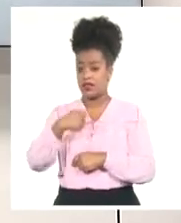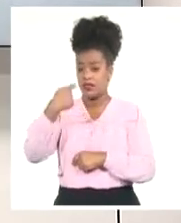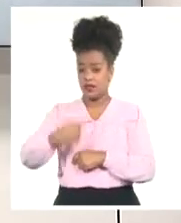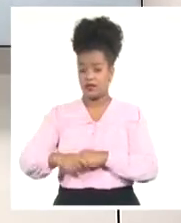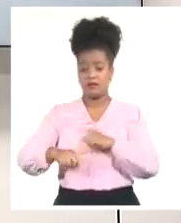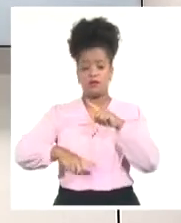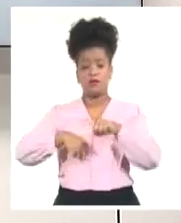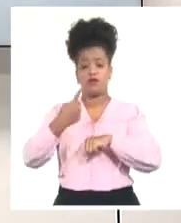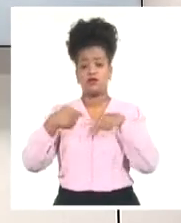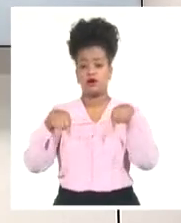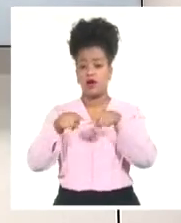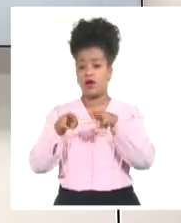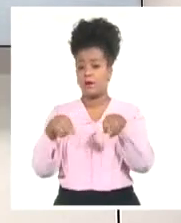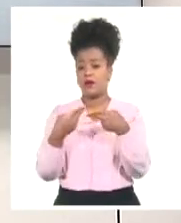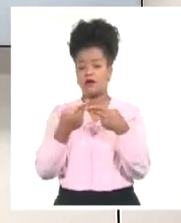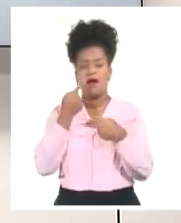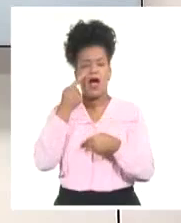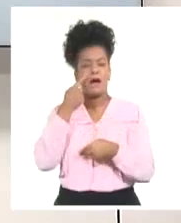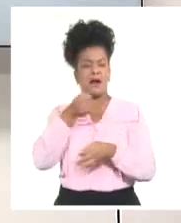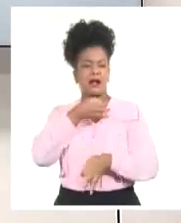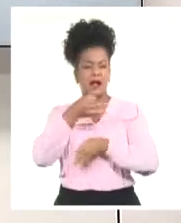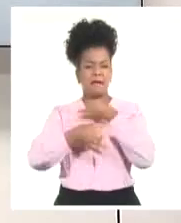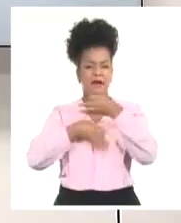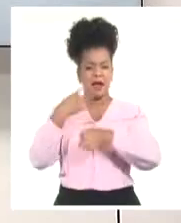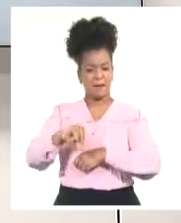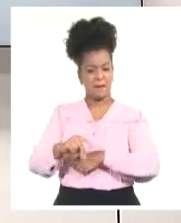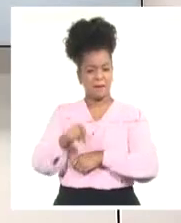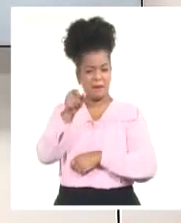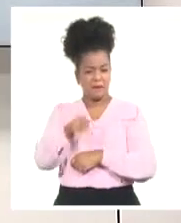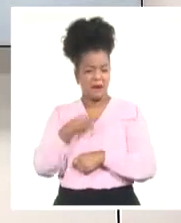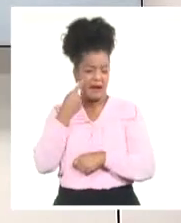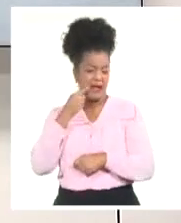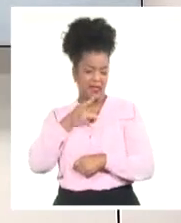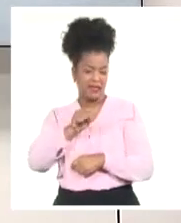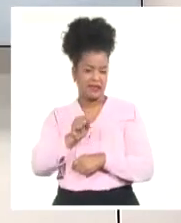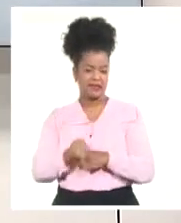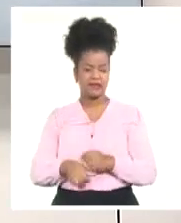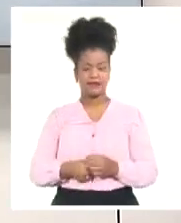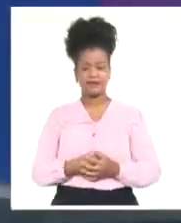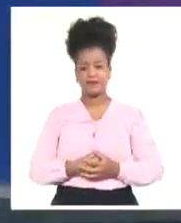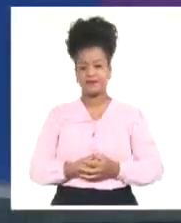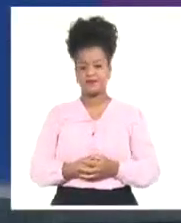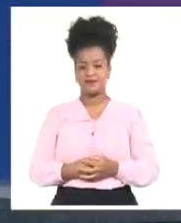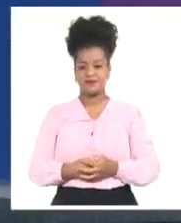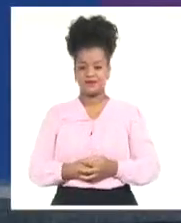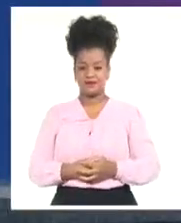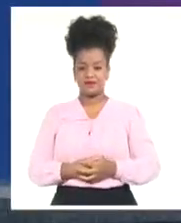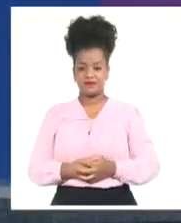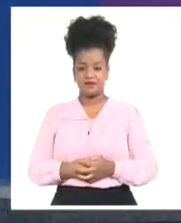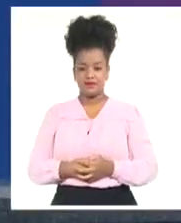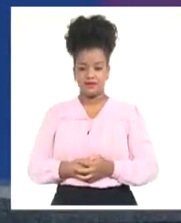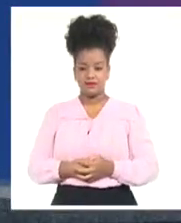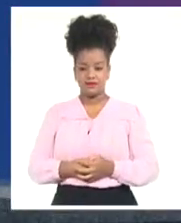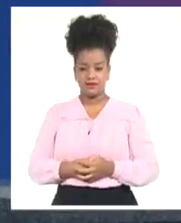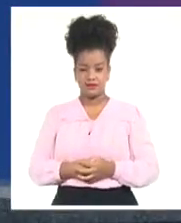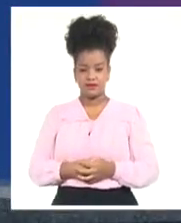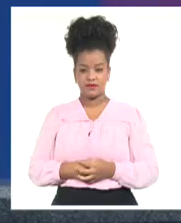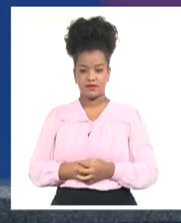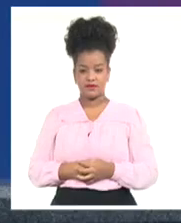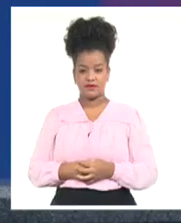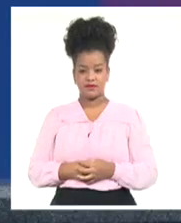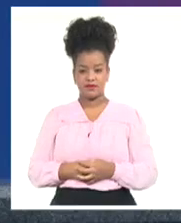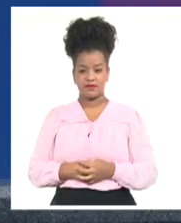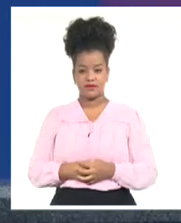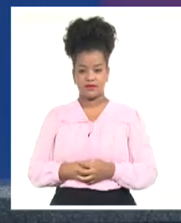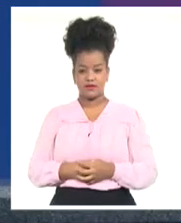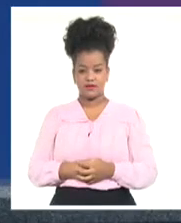Bernabéu. Veamos cómo resumió Carlo Ancelotti la actuación merengue en el Etihad Stadium. Bueno, Karim ha